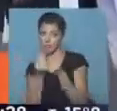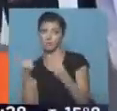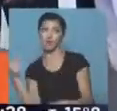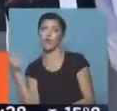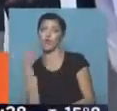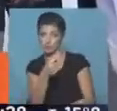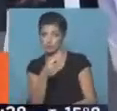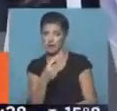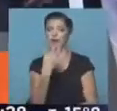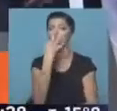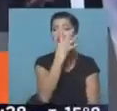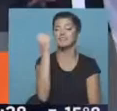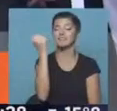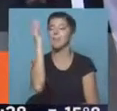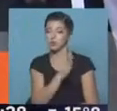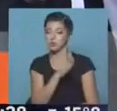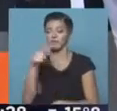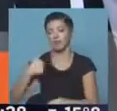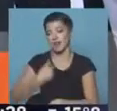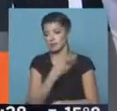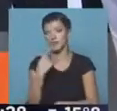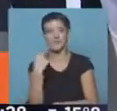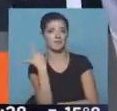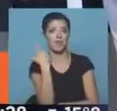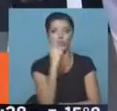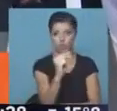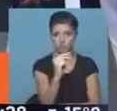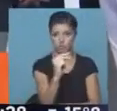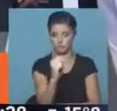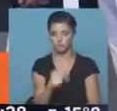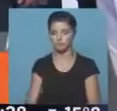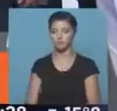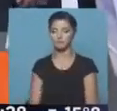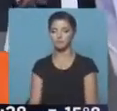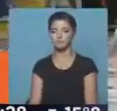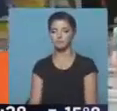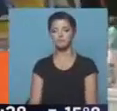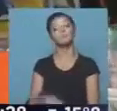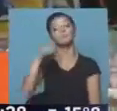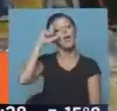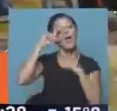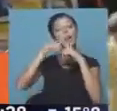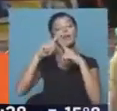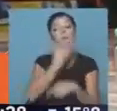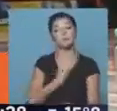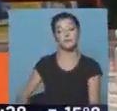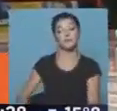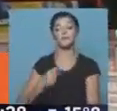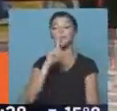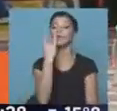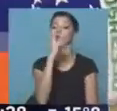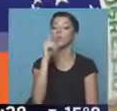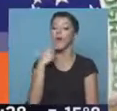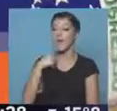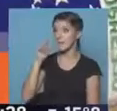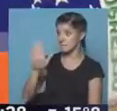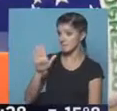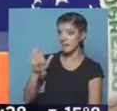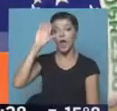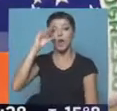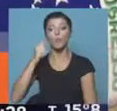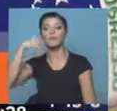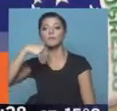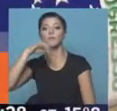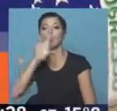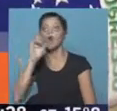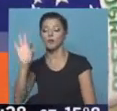un 46% de acuerdo con el sondeo. El expresidente espera la decisión del juez Sergio Moro, quien lleva